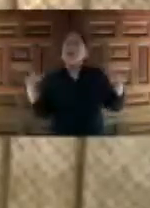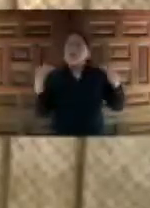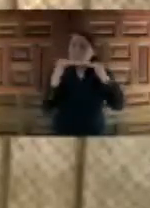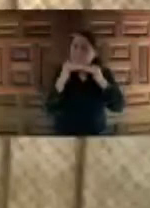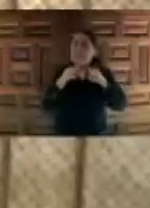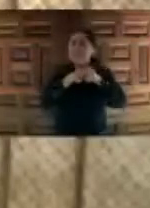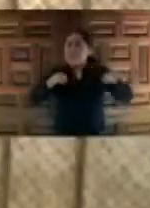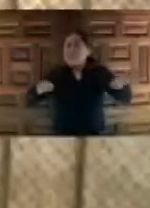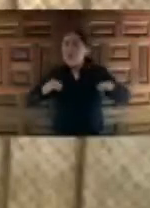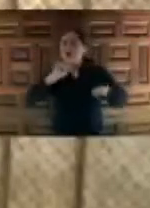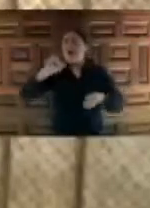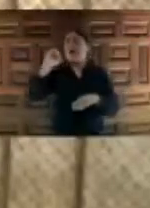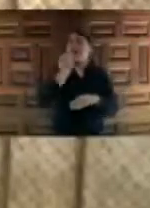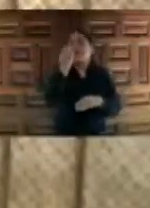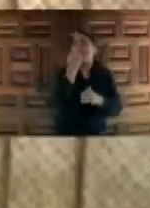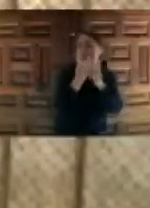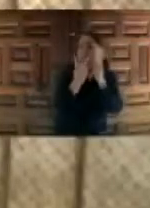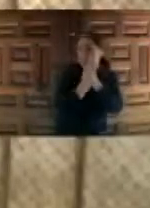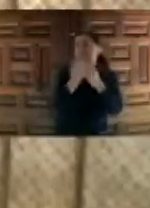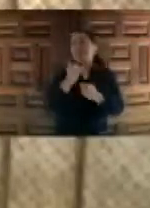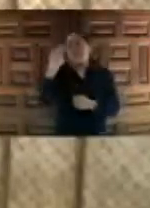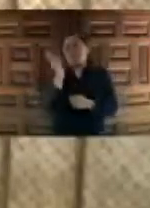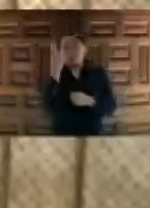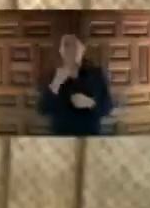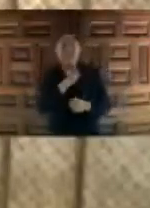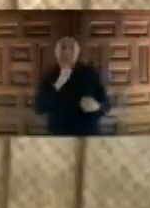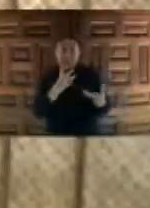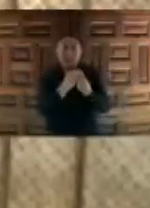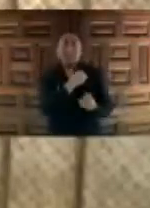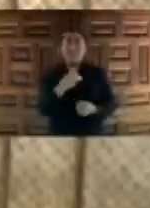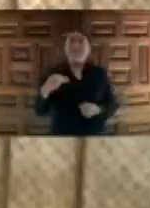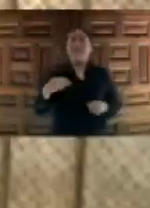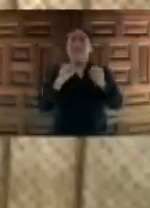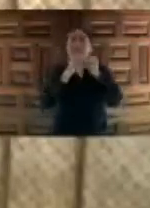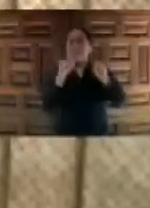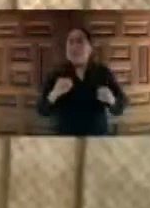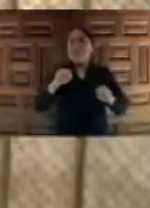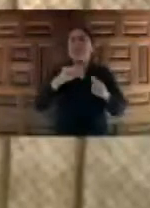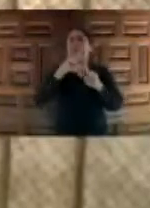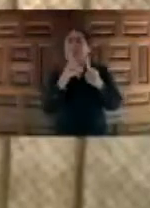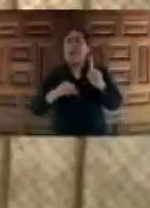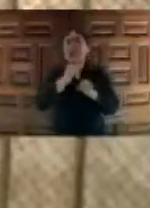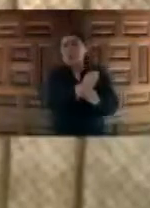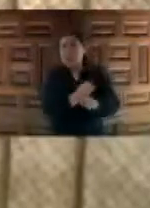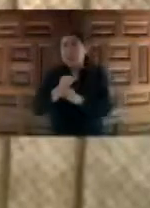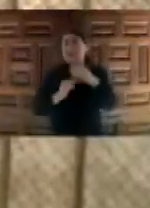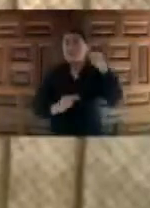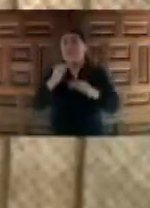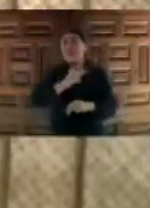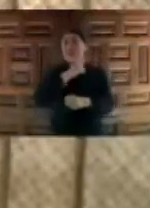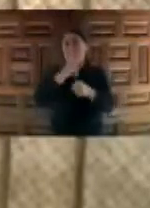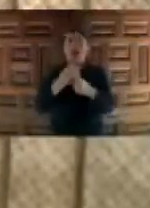de la educación media superior y superior. Es miembro del Sistema Nacional de Investigadores Nivel 2 desde